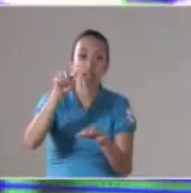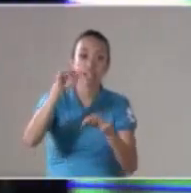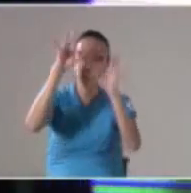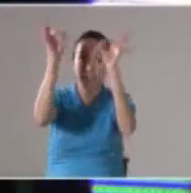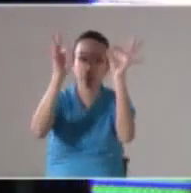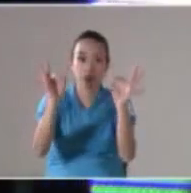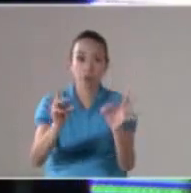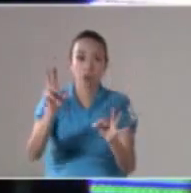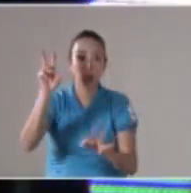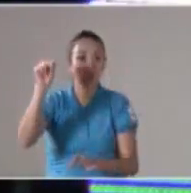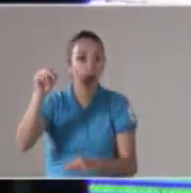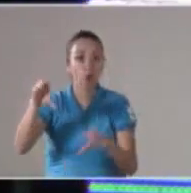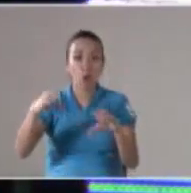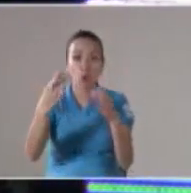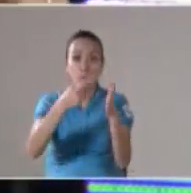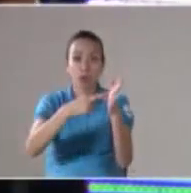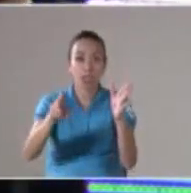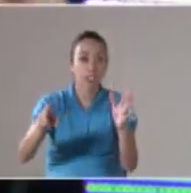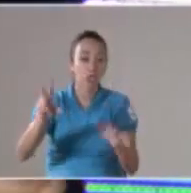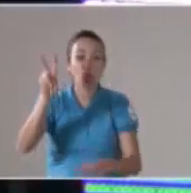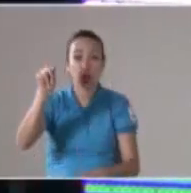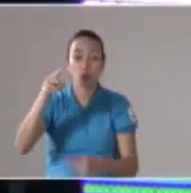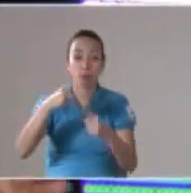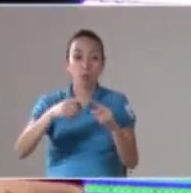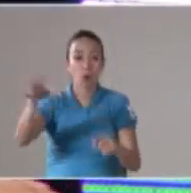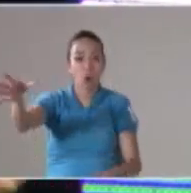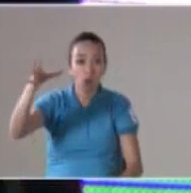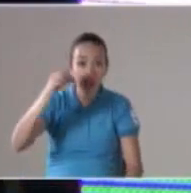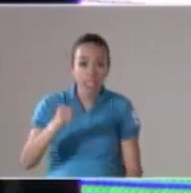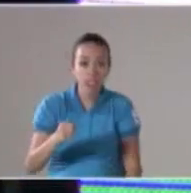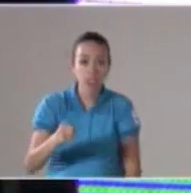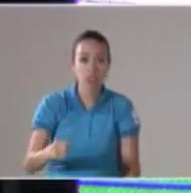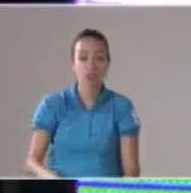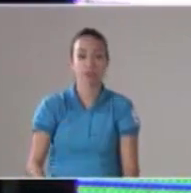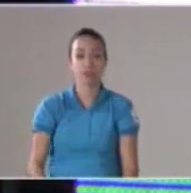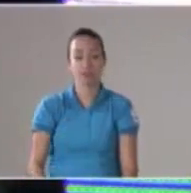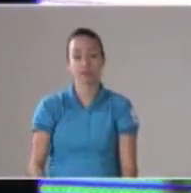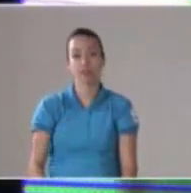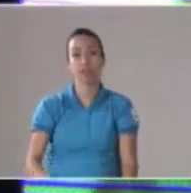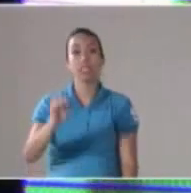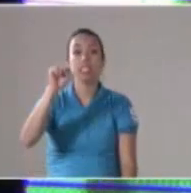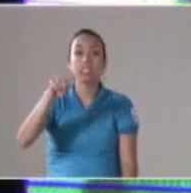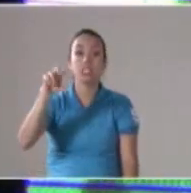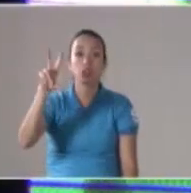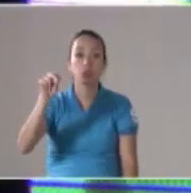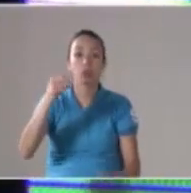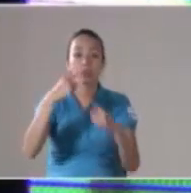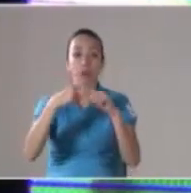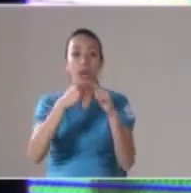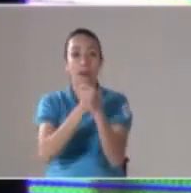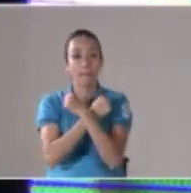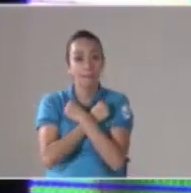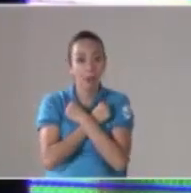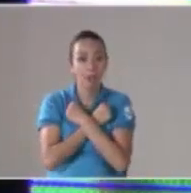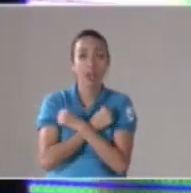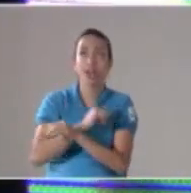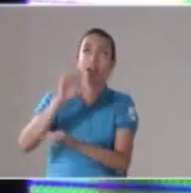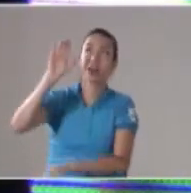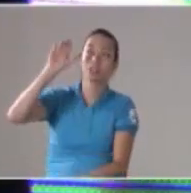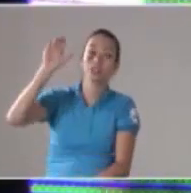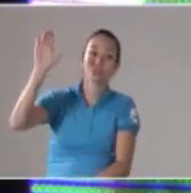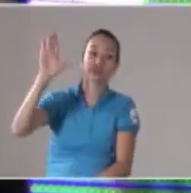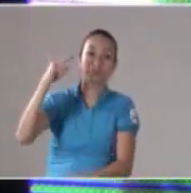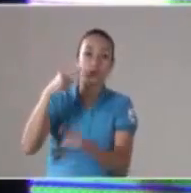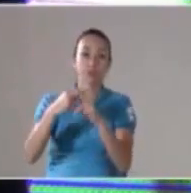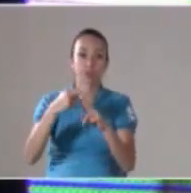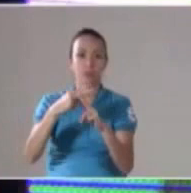una religión, no por obligación, hombre, sino por amor a su nombre. Bueno,